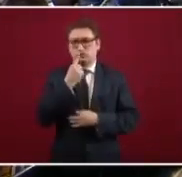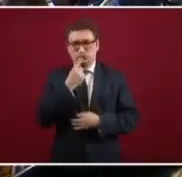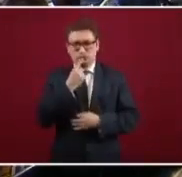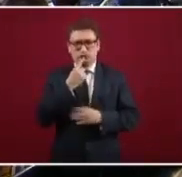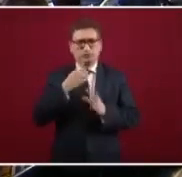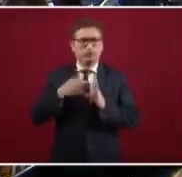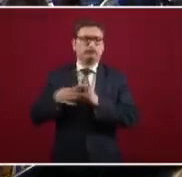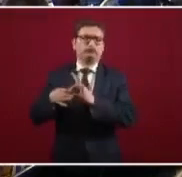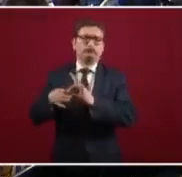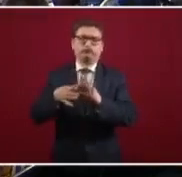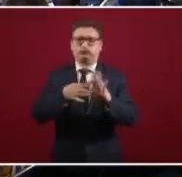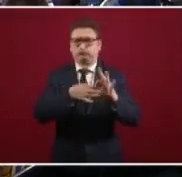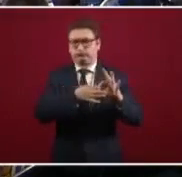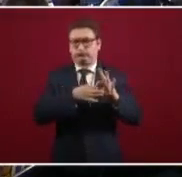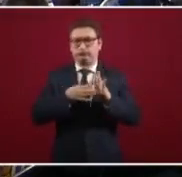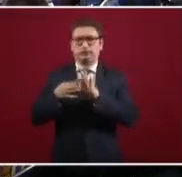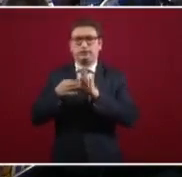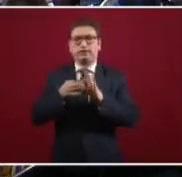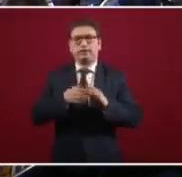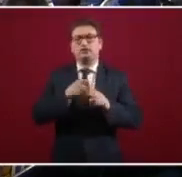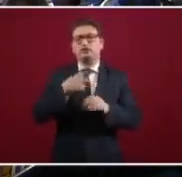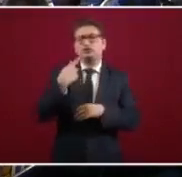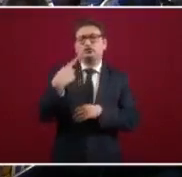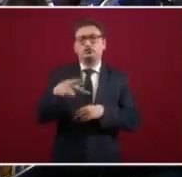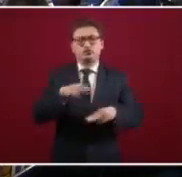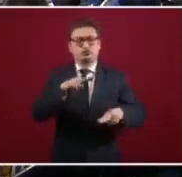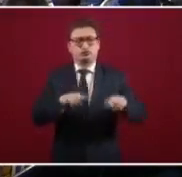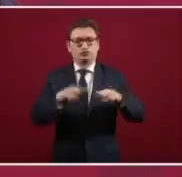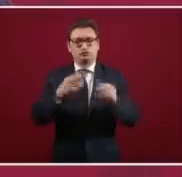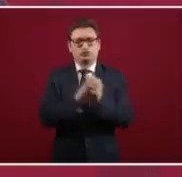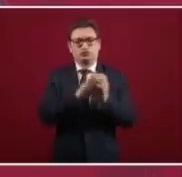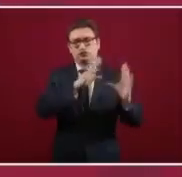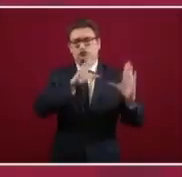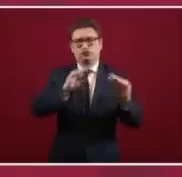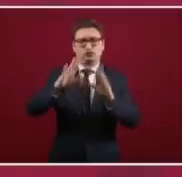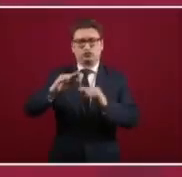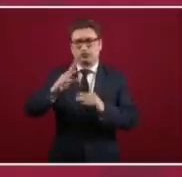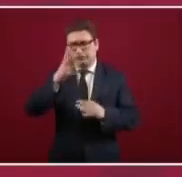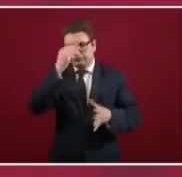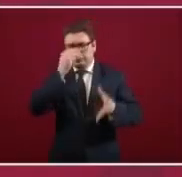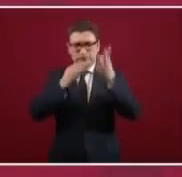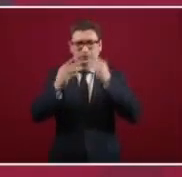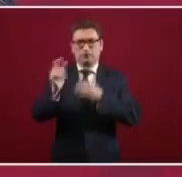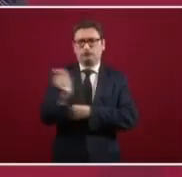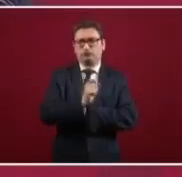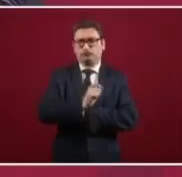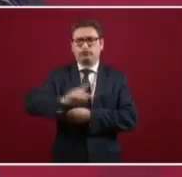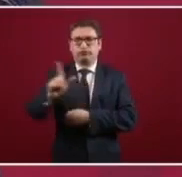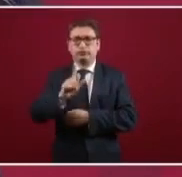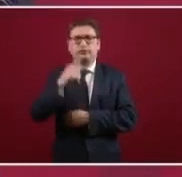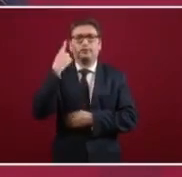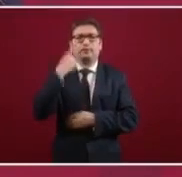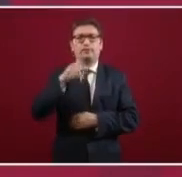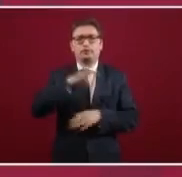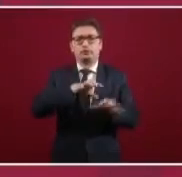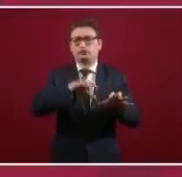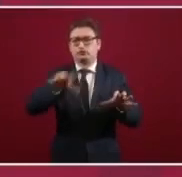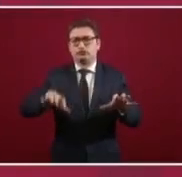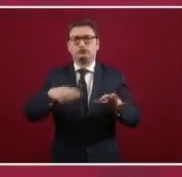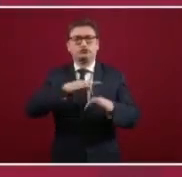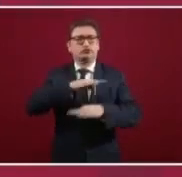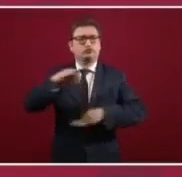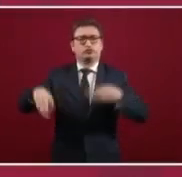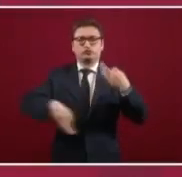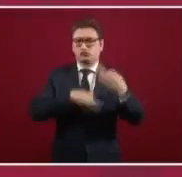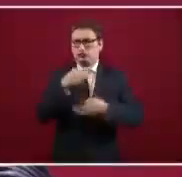alza no los niveles de capacitación y profesionalización de todos los integrantes